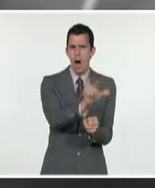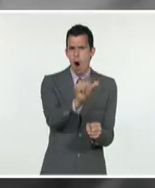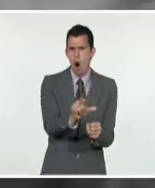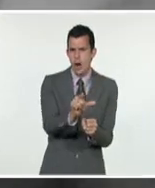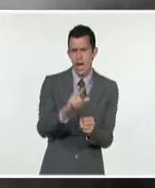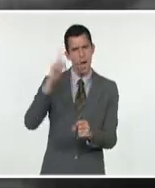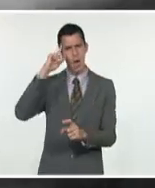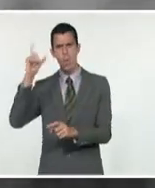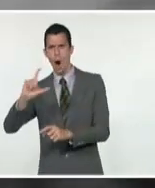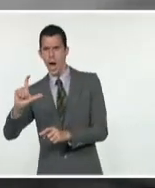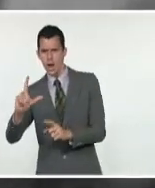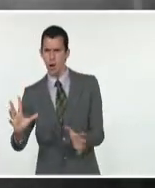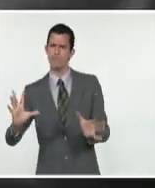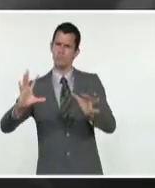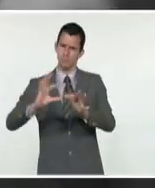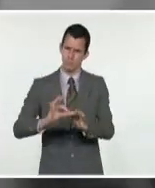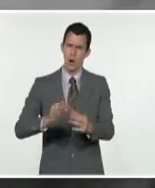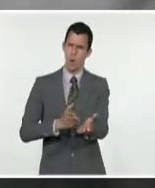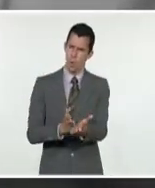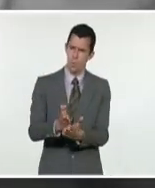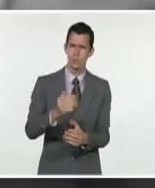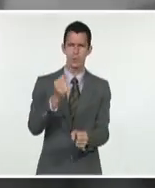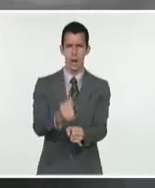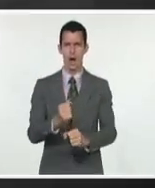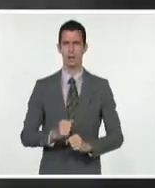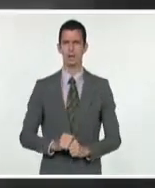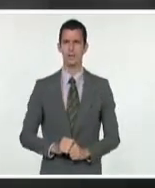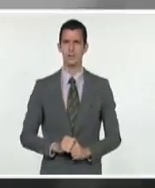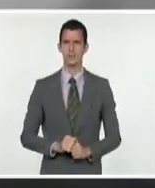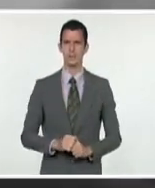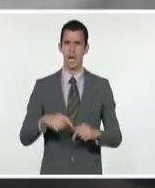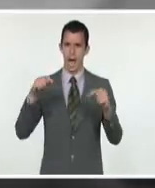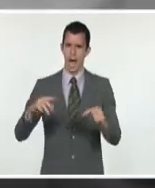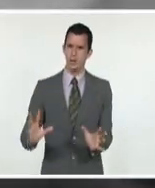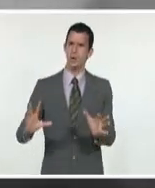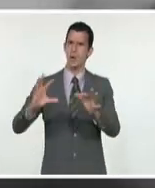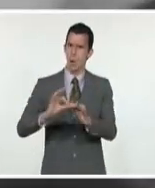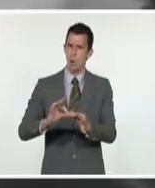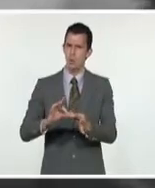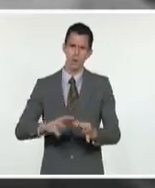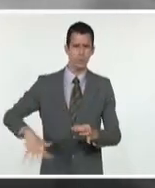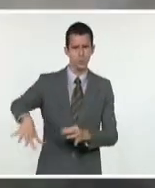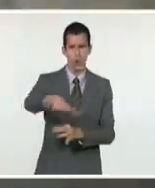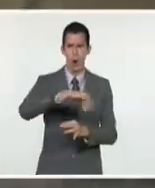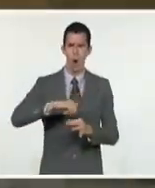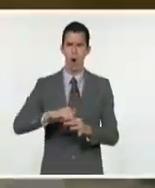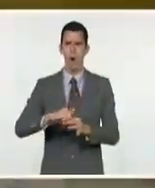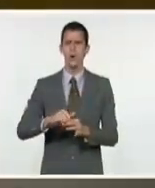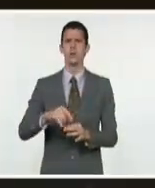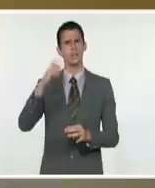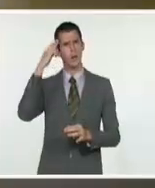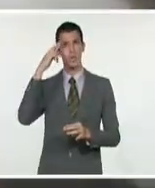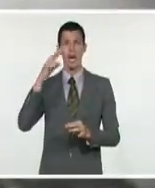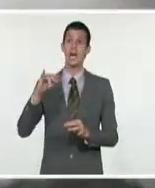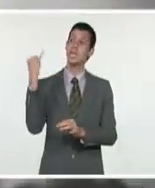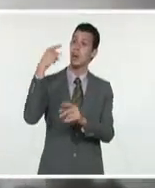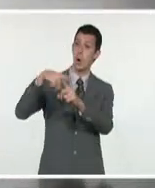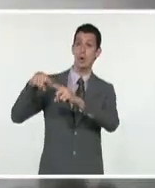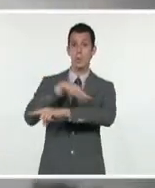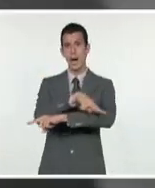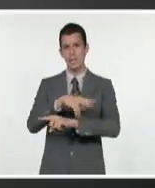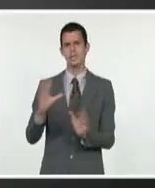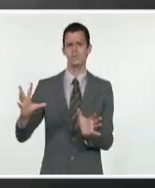Y la alianza de los campesinos y los obreros con la clase obrera internacional. La